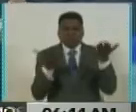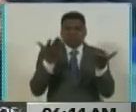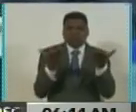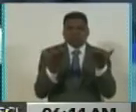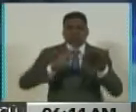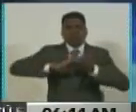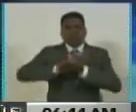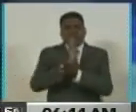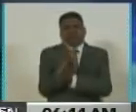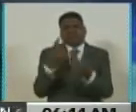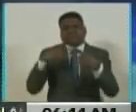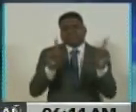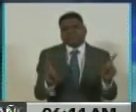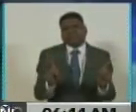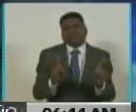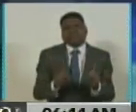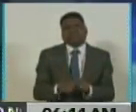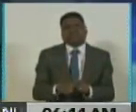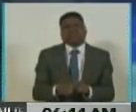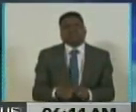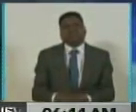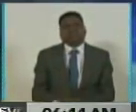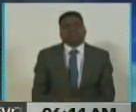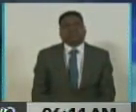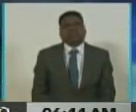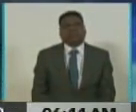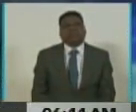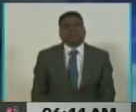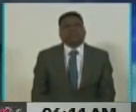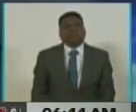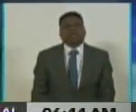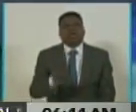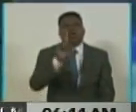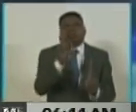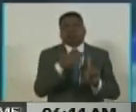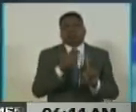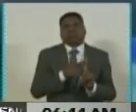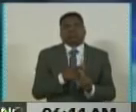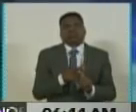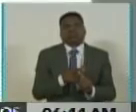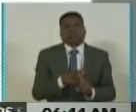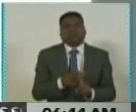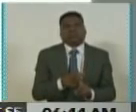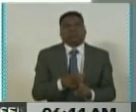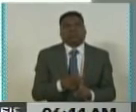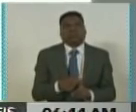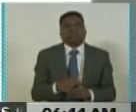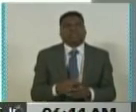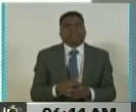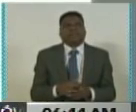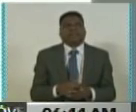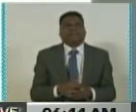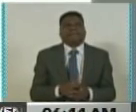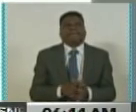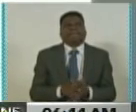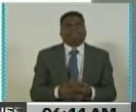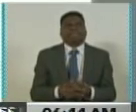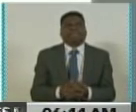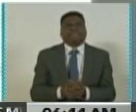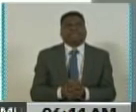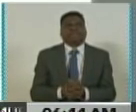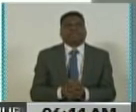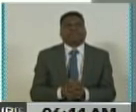diferencias existenciales, comenta Fernando Rojas. Tenemos un comentario más de parte de Manuel Méndez, que se comunica con nosotros para